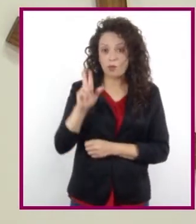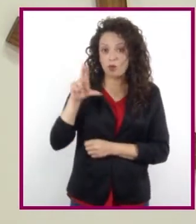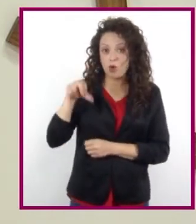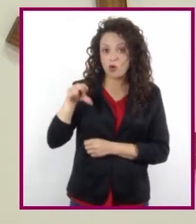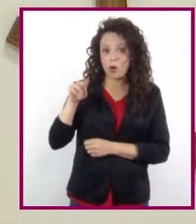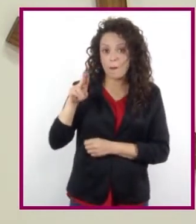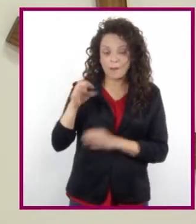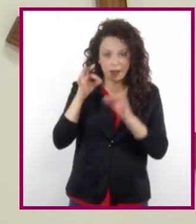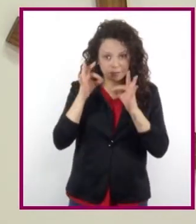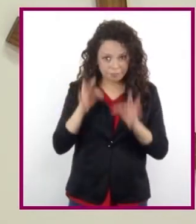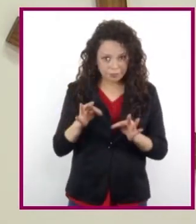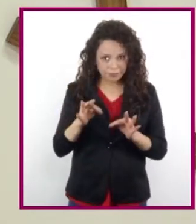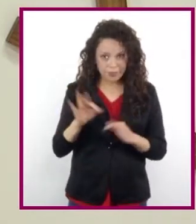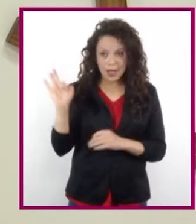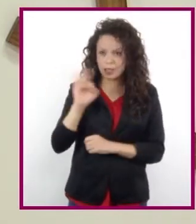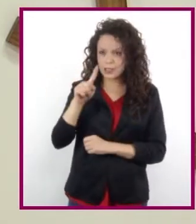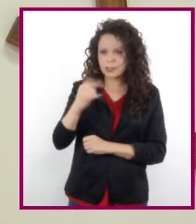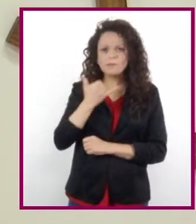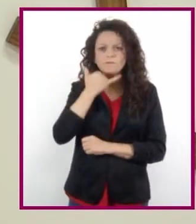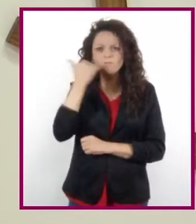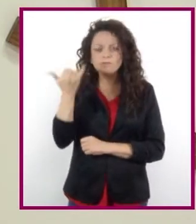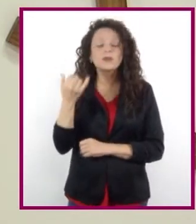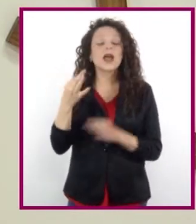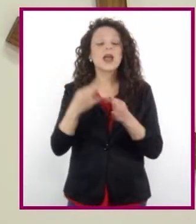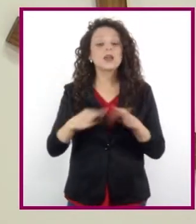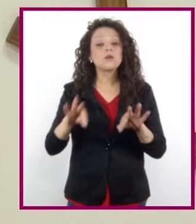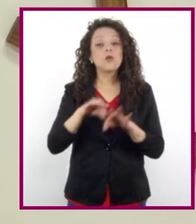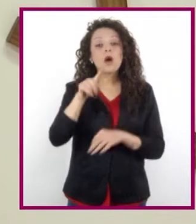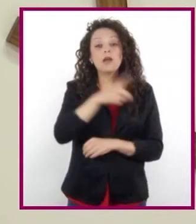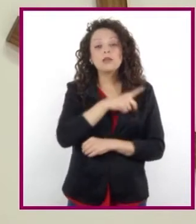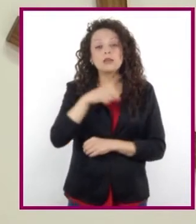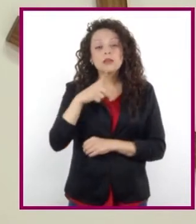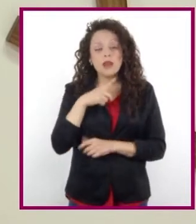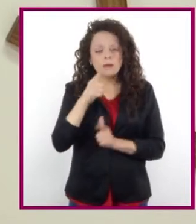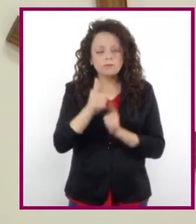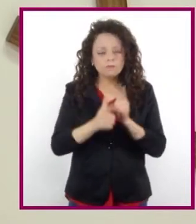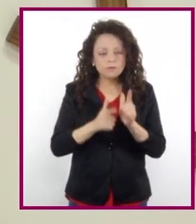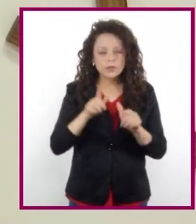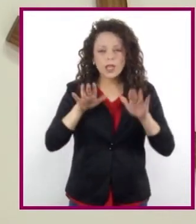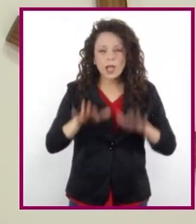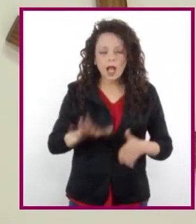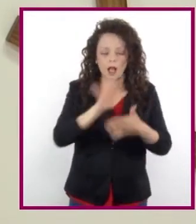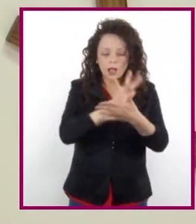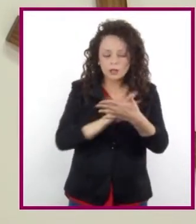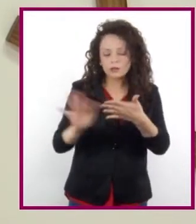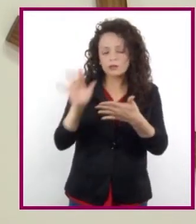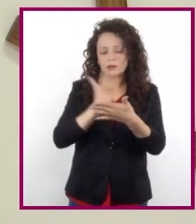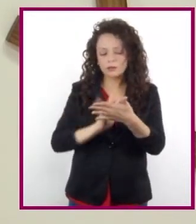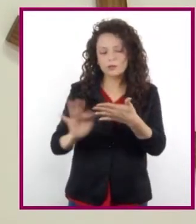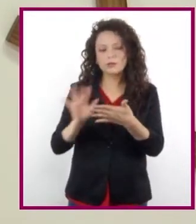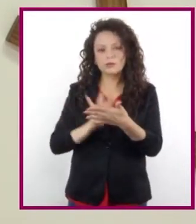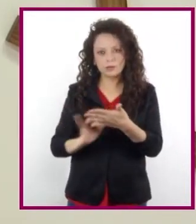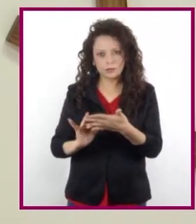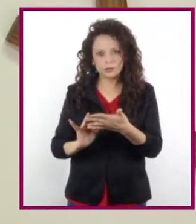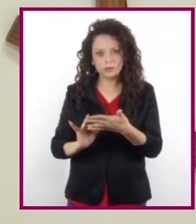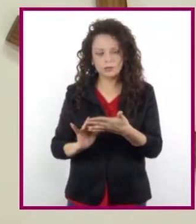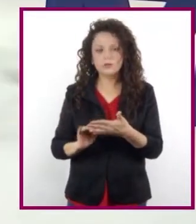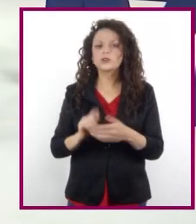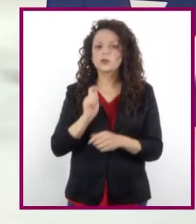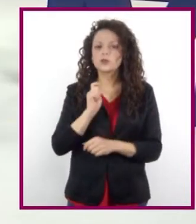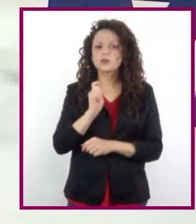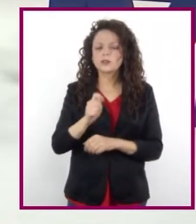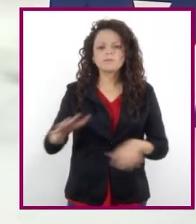fue así, lo importante es que lean con detenimiento. Tengan en mente que lo que se sustituye son los